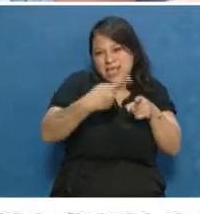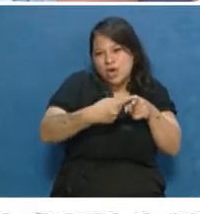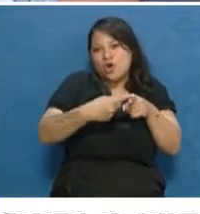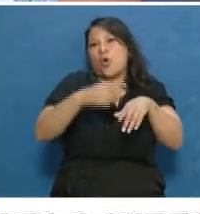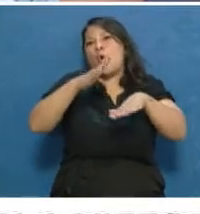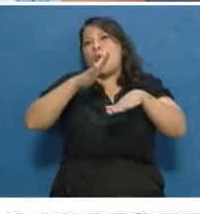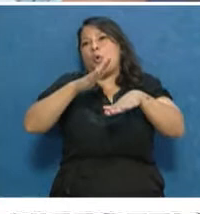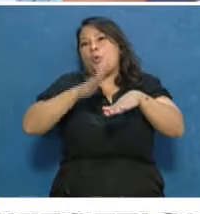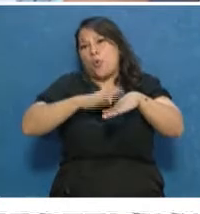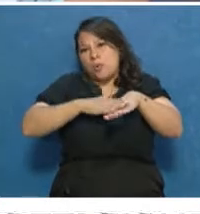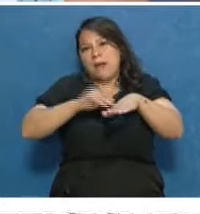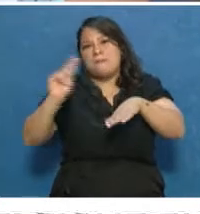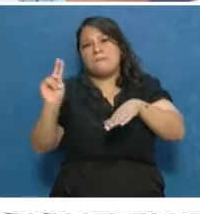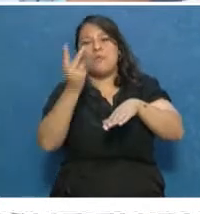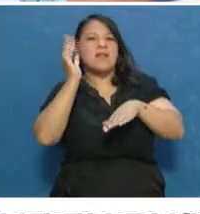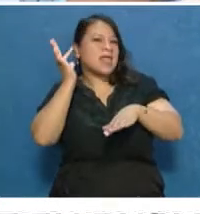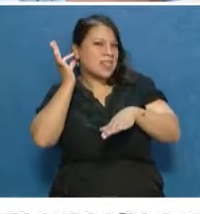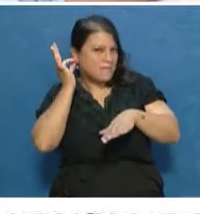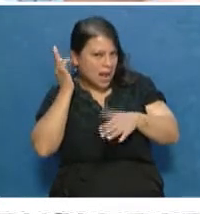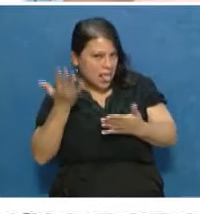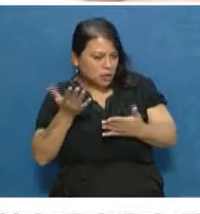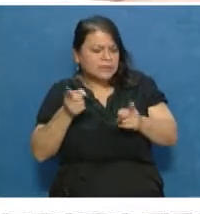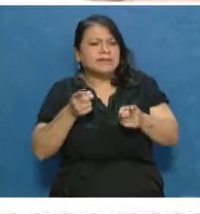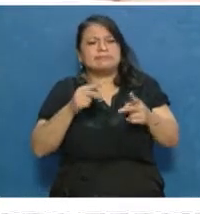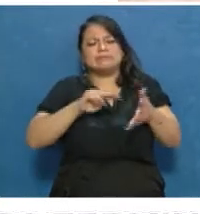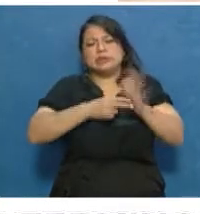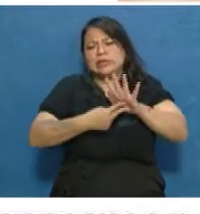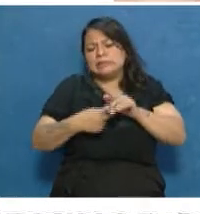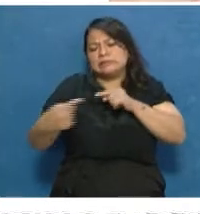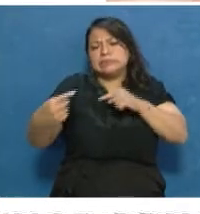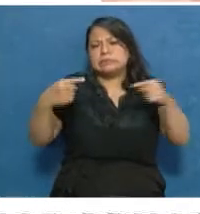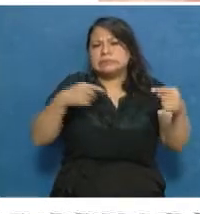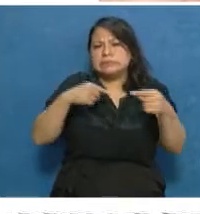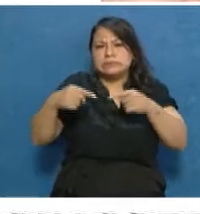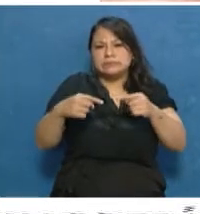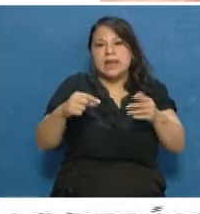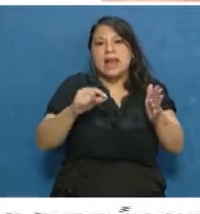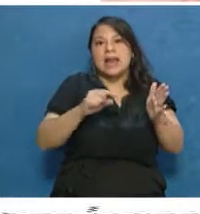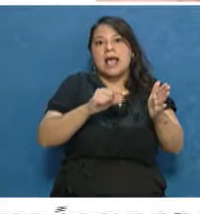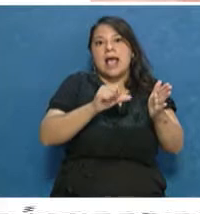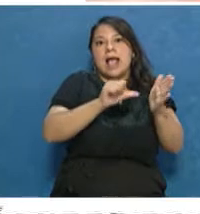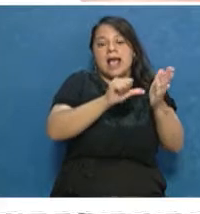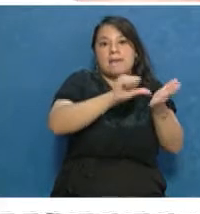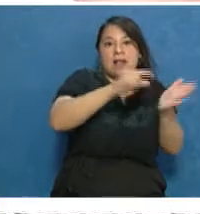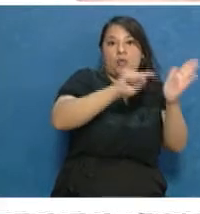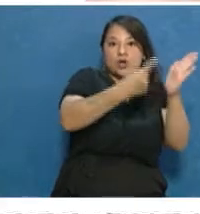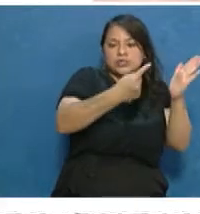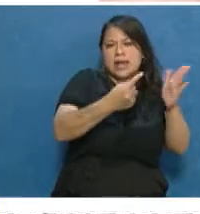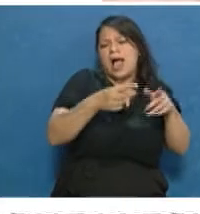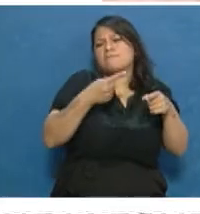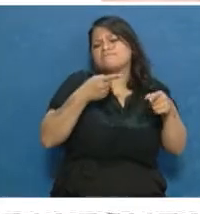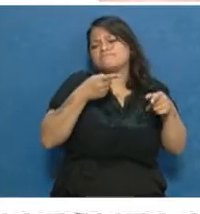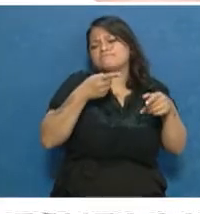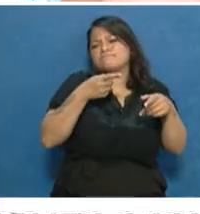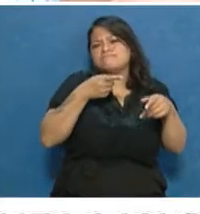Maradona y también a los conflictos constantes que tienen en Capital Federal con respecto a protestas, piquetes